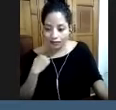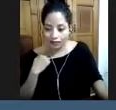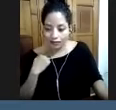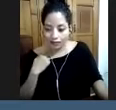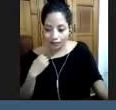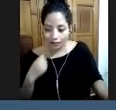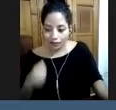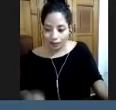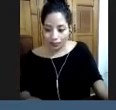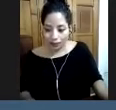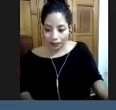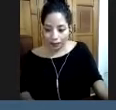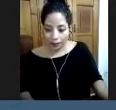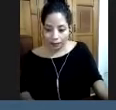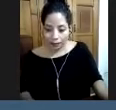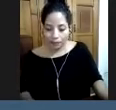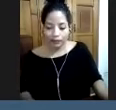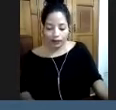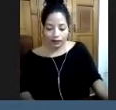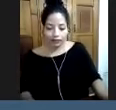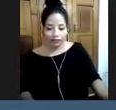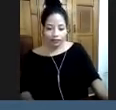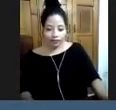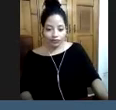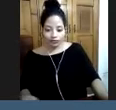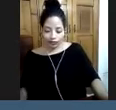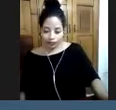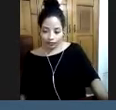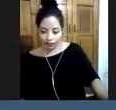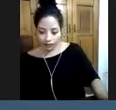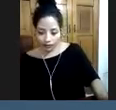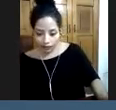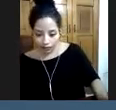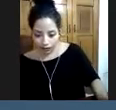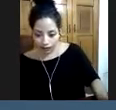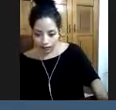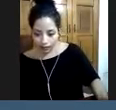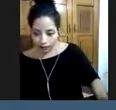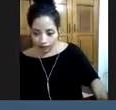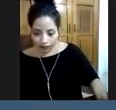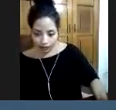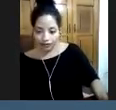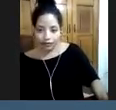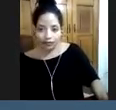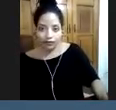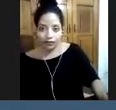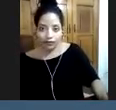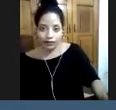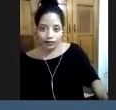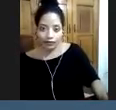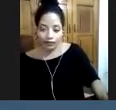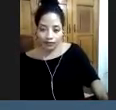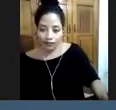no, o sea, como decir, la privacidad de mi hija, no creo que